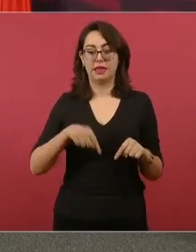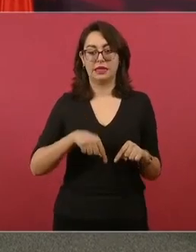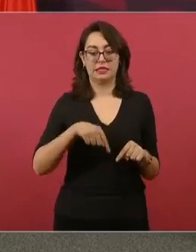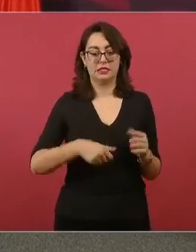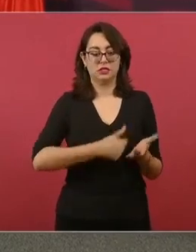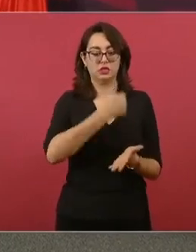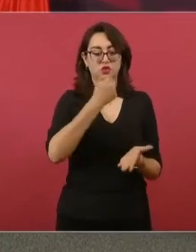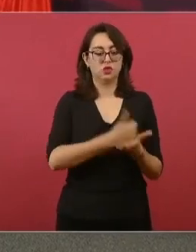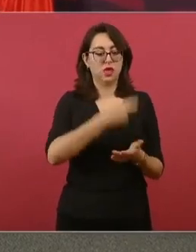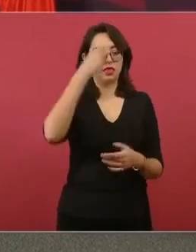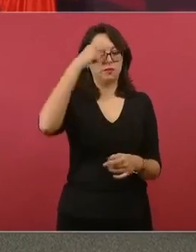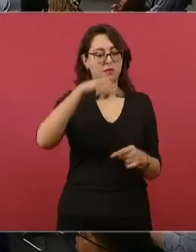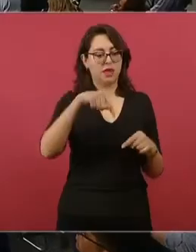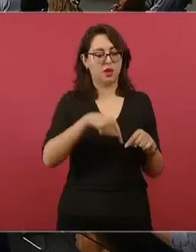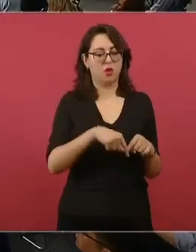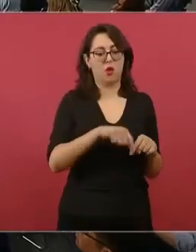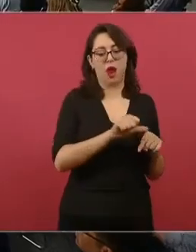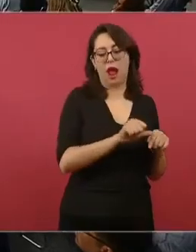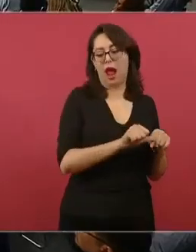¿Cuánto hay de aquí a Cancún?